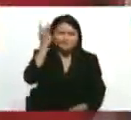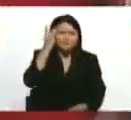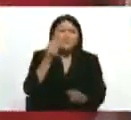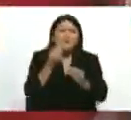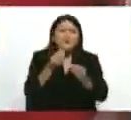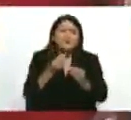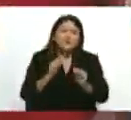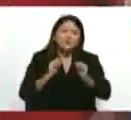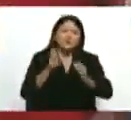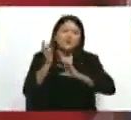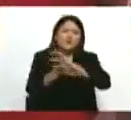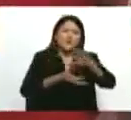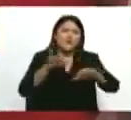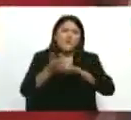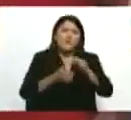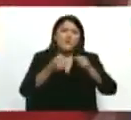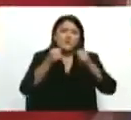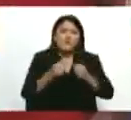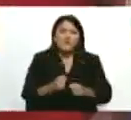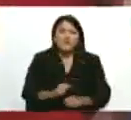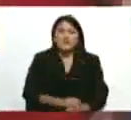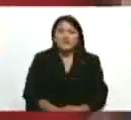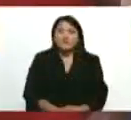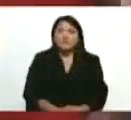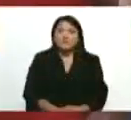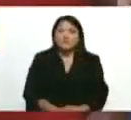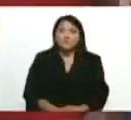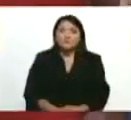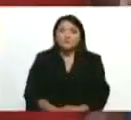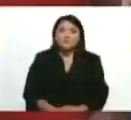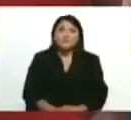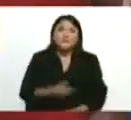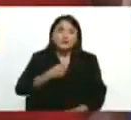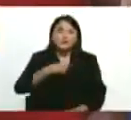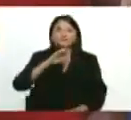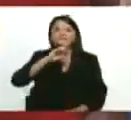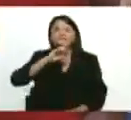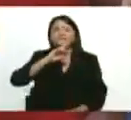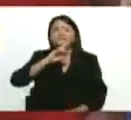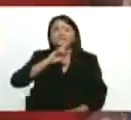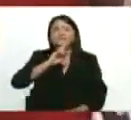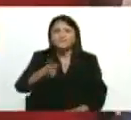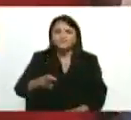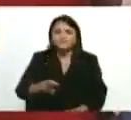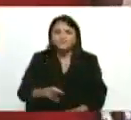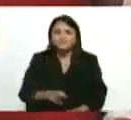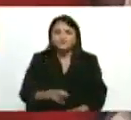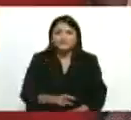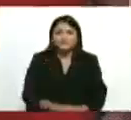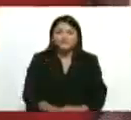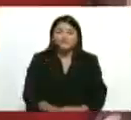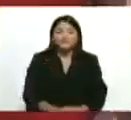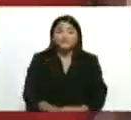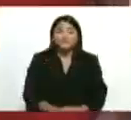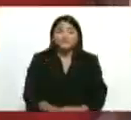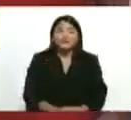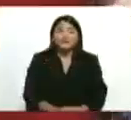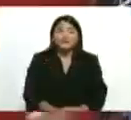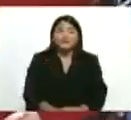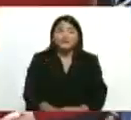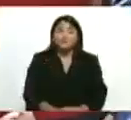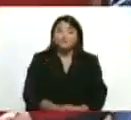generar violencia, para llamar a la violencia. Y le voy a decir lo que dijimos ayer en el programa. ¿No te vista?